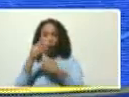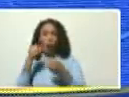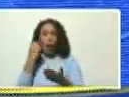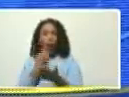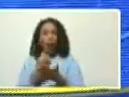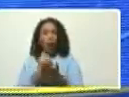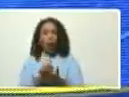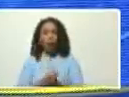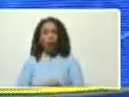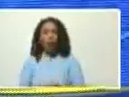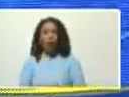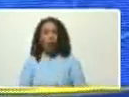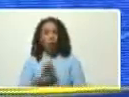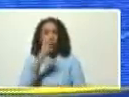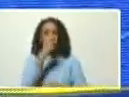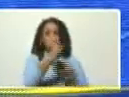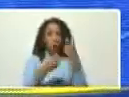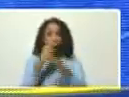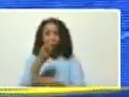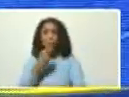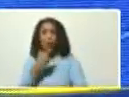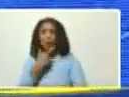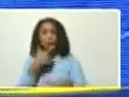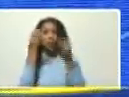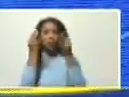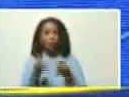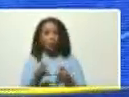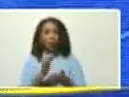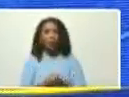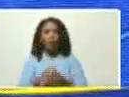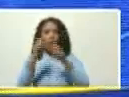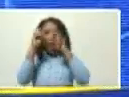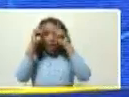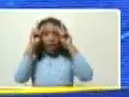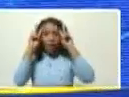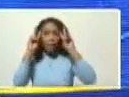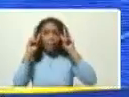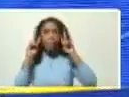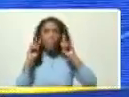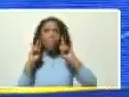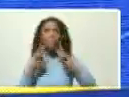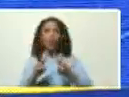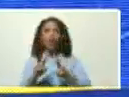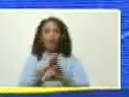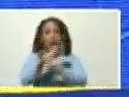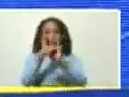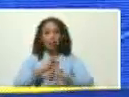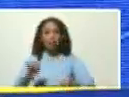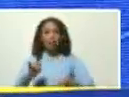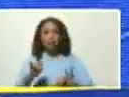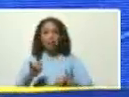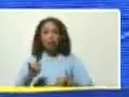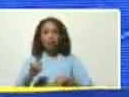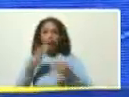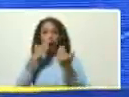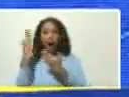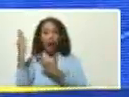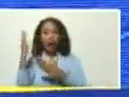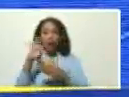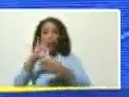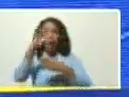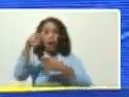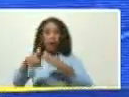ecológico, un turismo bonito, seguro, limpio, feliz. Ahí, la Isla de la